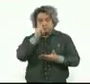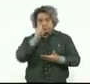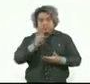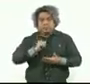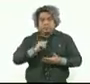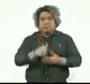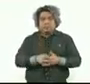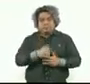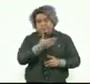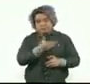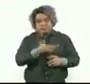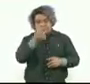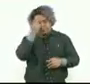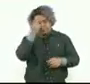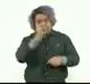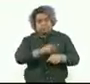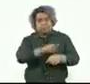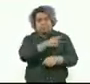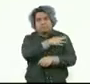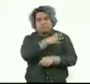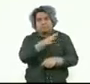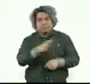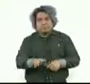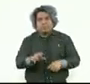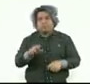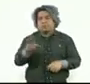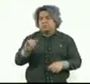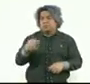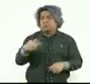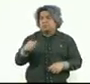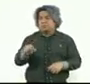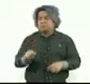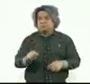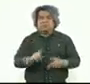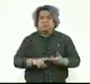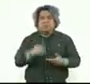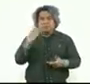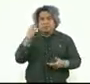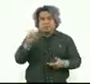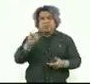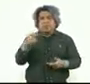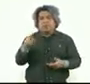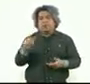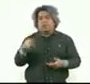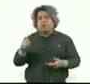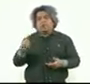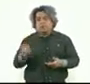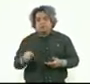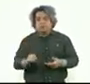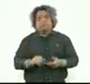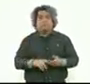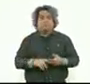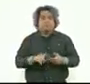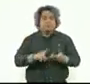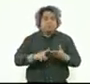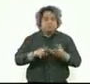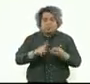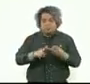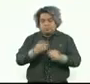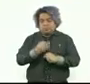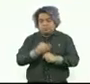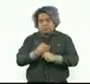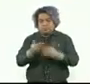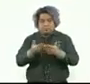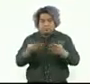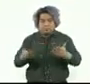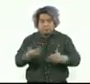Agradecemos las palabras del director general del Instituto de Salud para el Bienestar, maestro Juan Antonio Ferrer Aguilar. Y a continuación escuchemos el mensaje que nos dirige la doctora